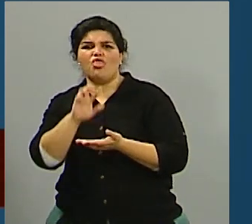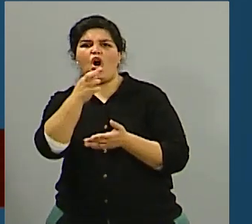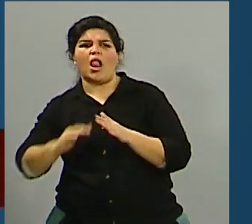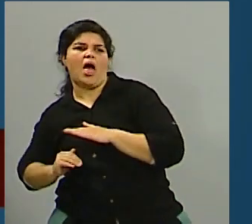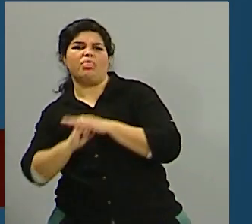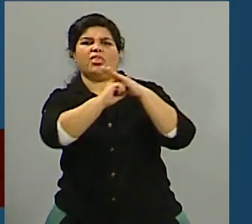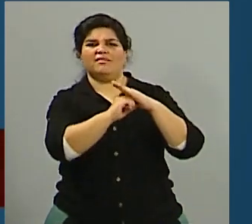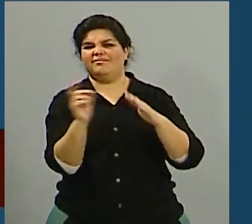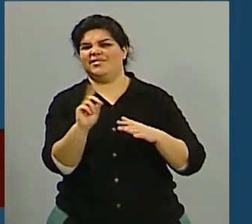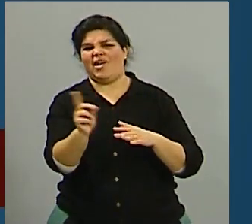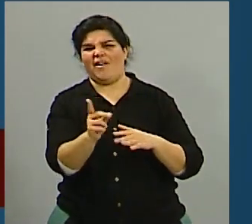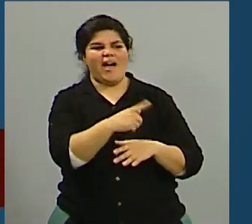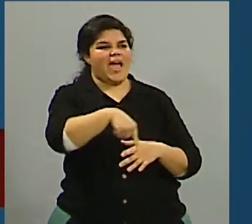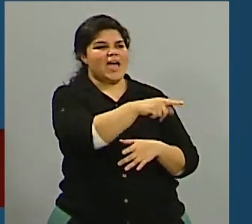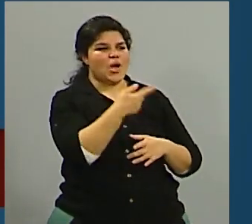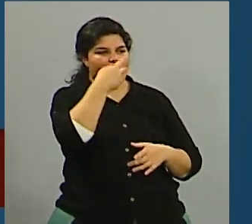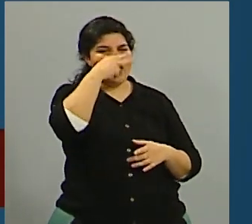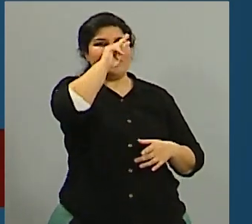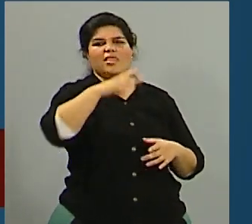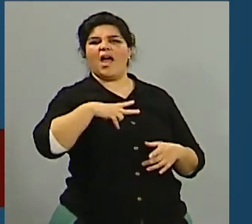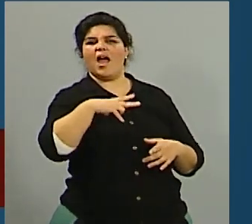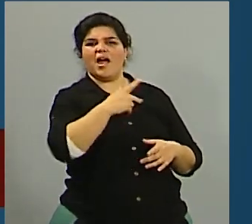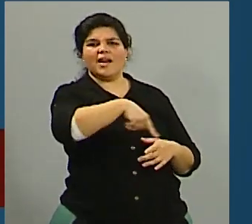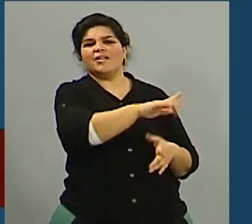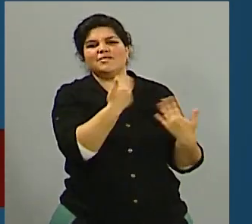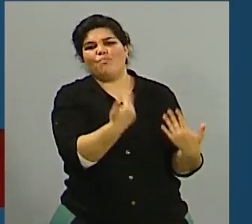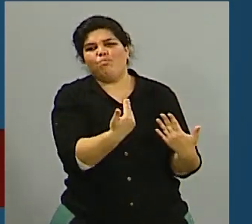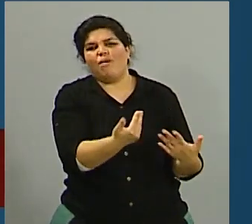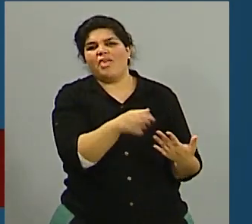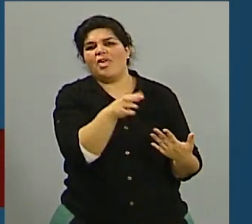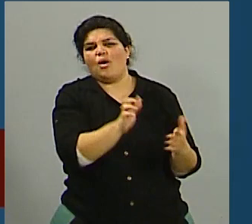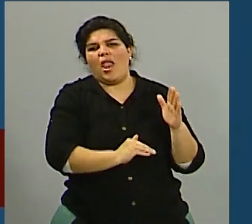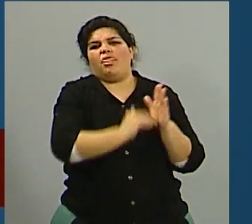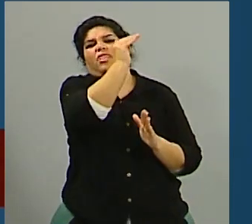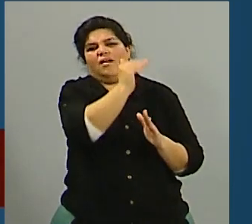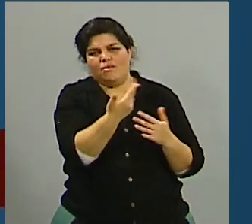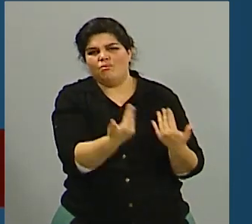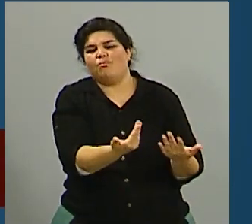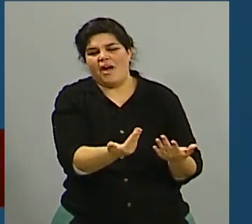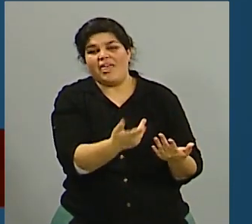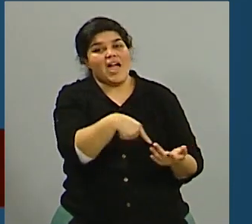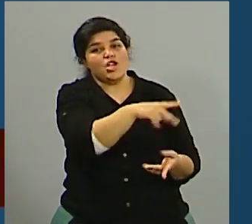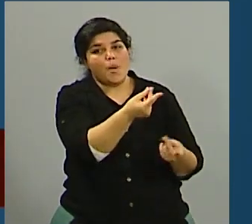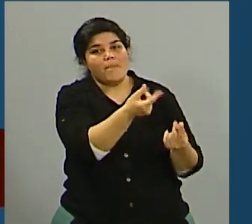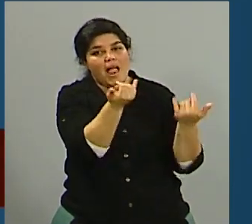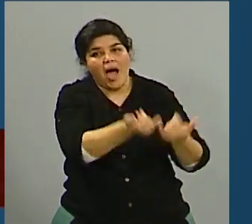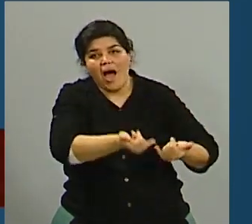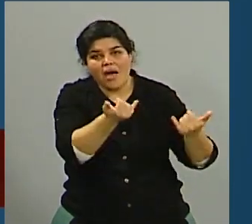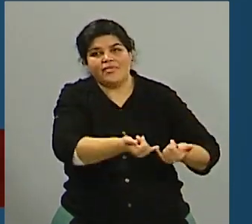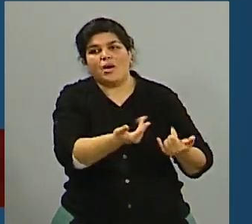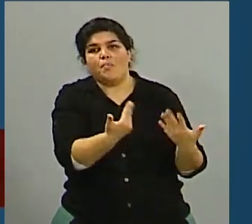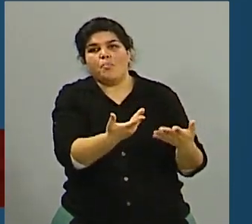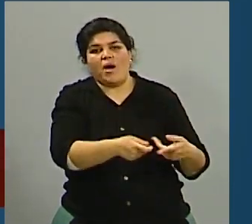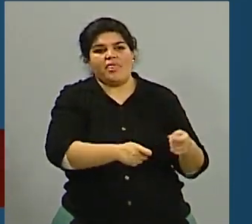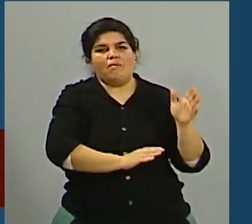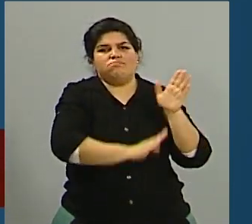hablando de gente que sí tiene excedentes monetarios, que sí tiene el dinero o sí tiene los capitales como para hacer saltar el blue, como para hacer saltar